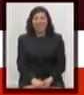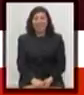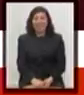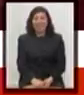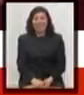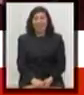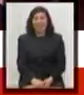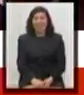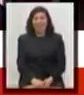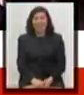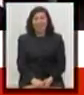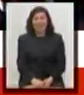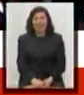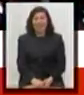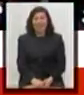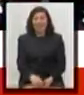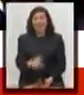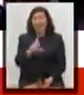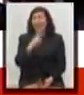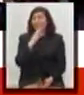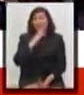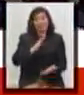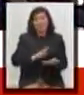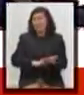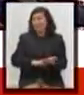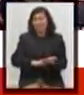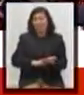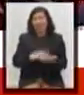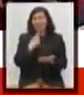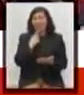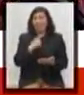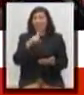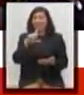Bueno, gracias. Está muy mal decir la RENIEC, no lo digan.